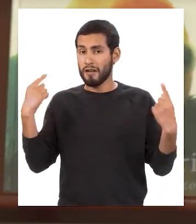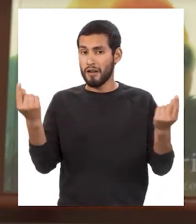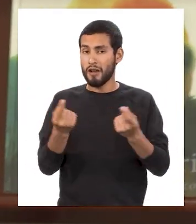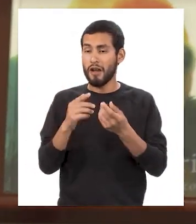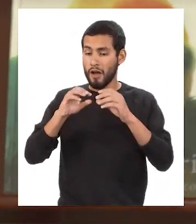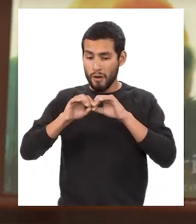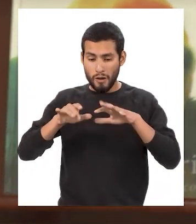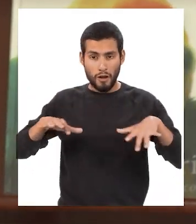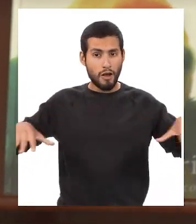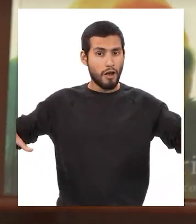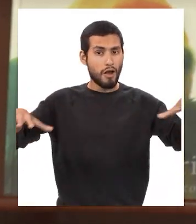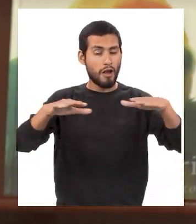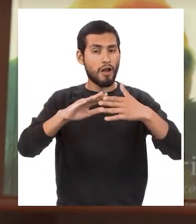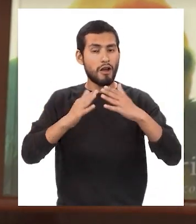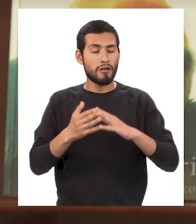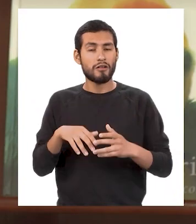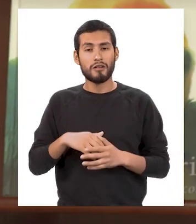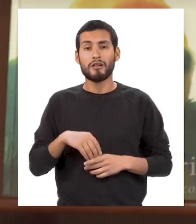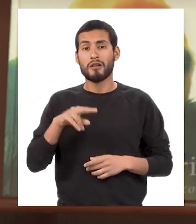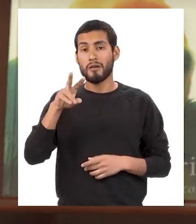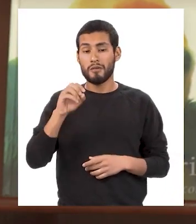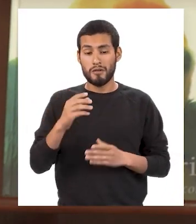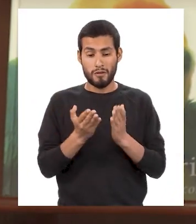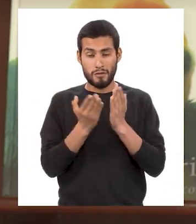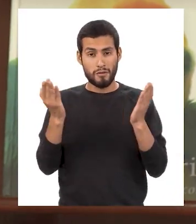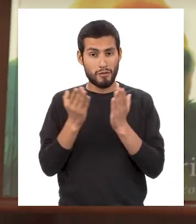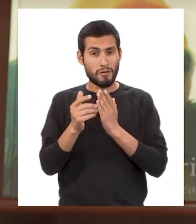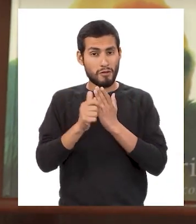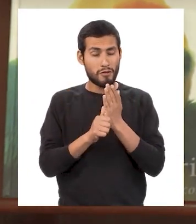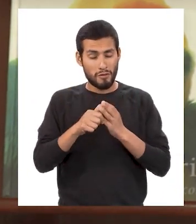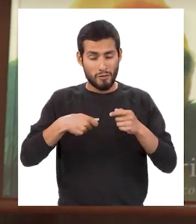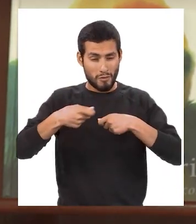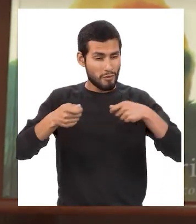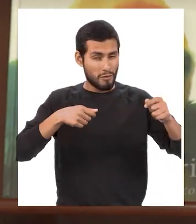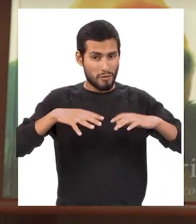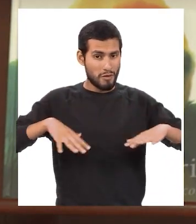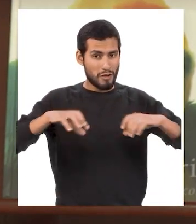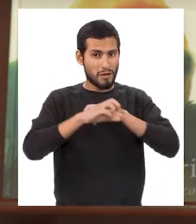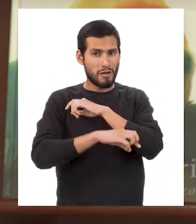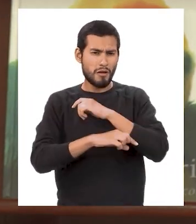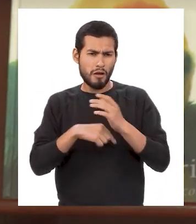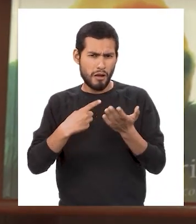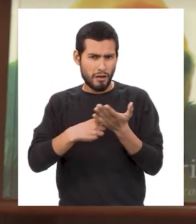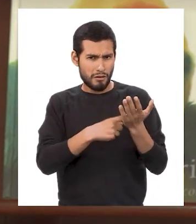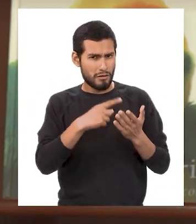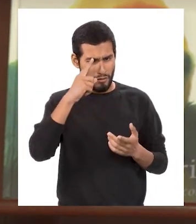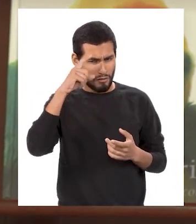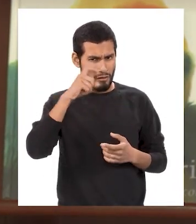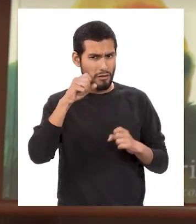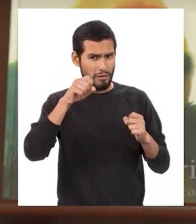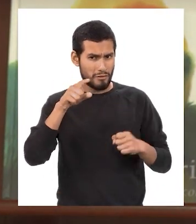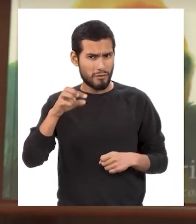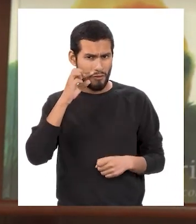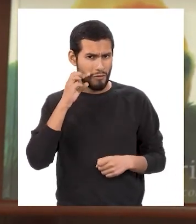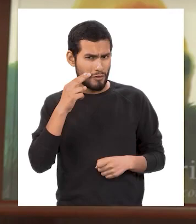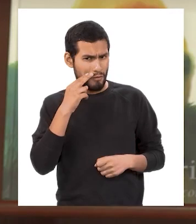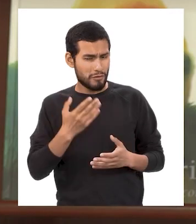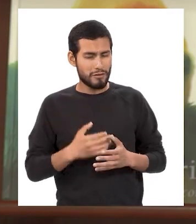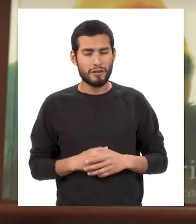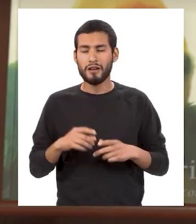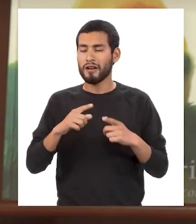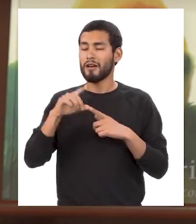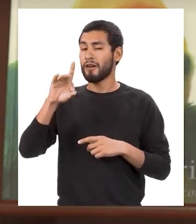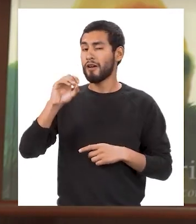por toda la ciudad. Pronto, los 20 diarios con mayor circulación en el país debatían si era sensata la idea de